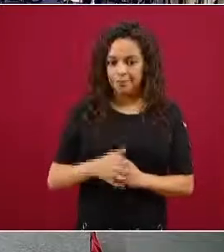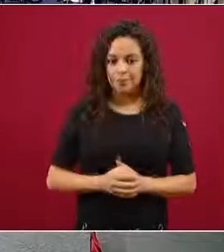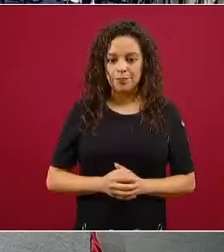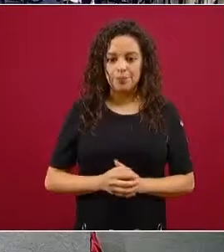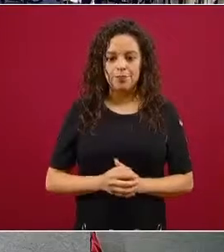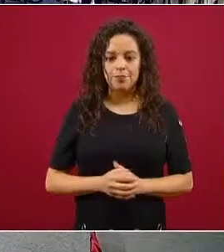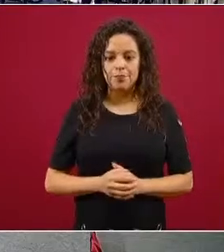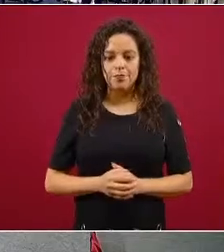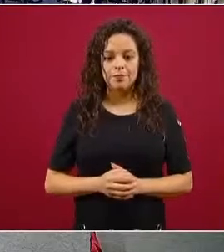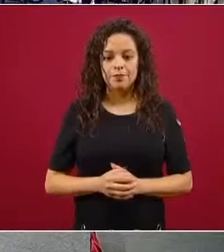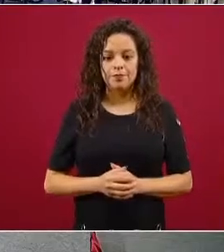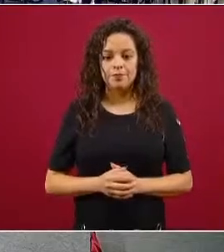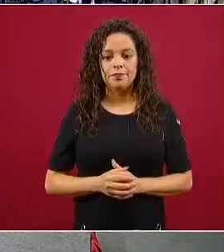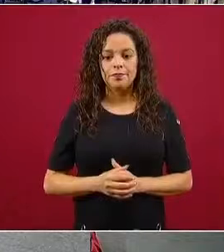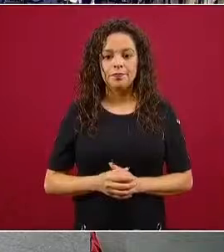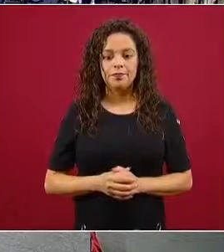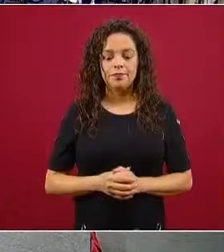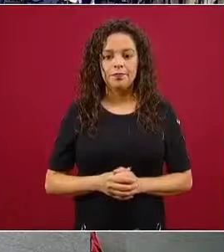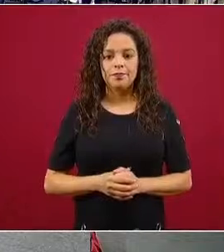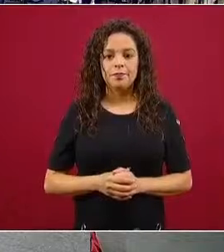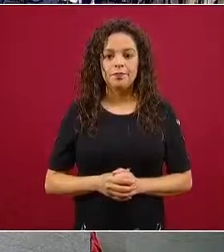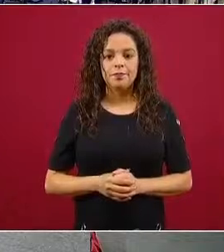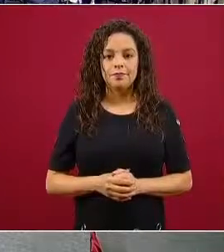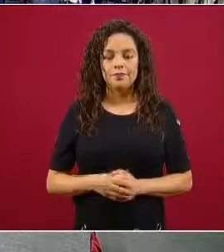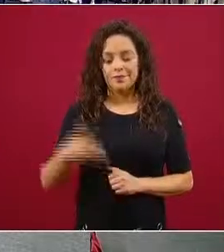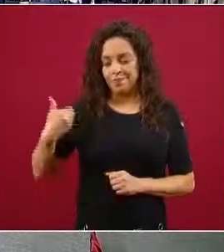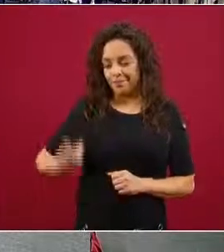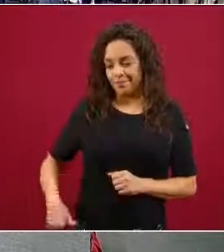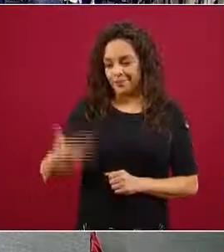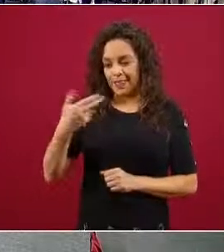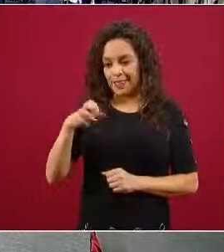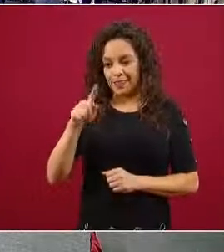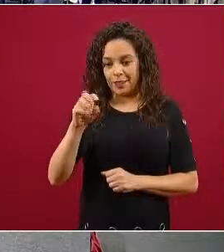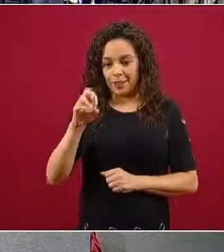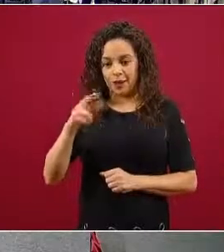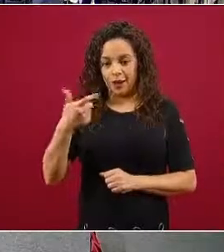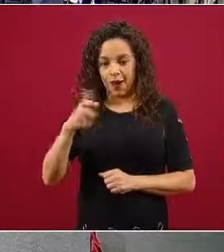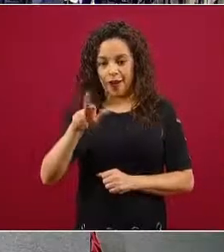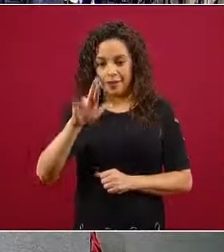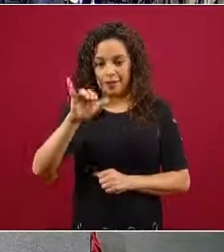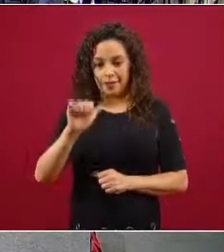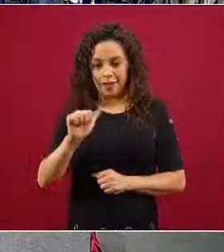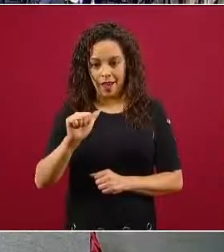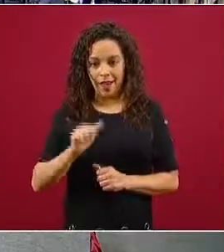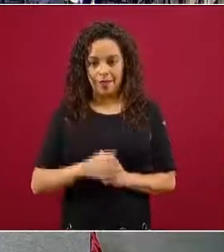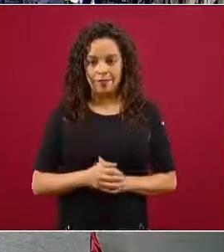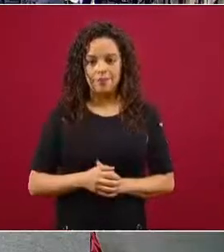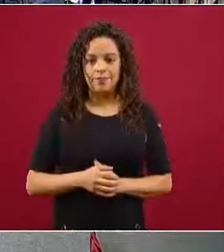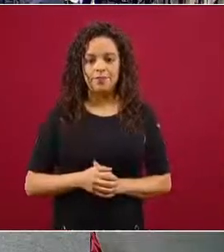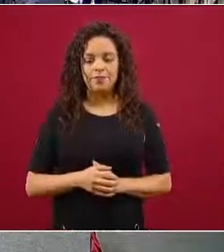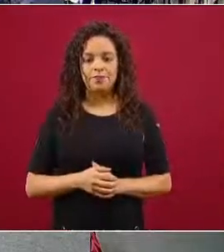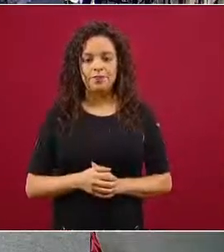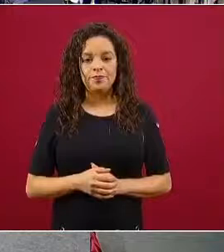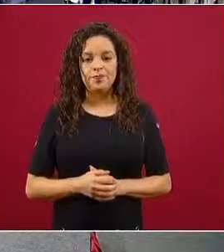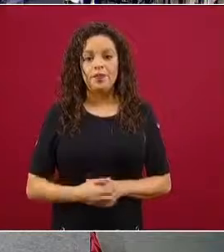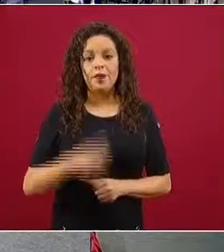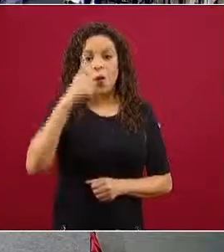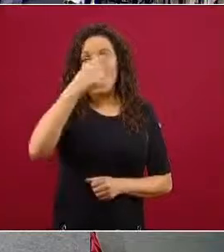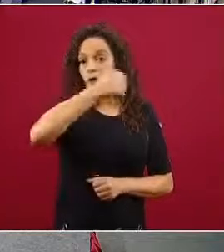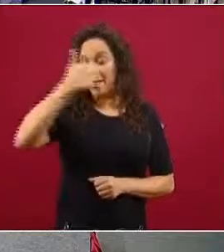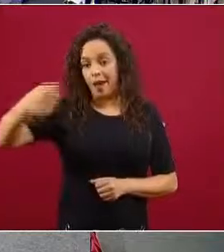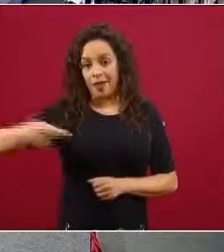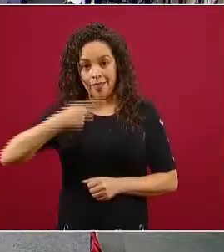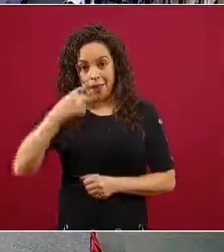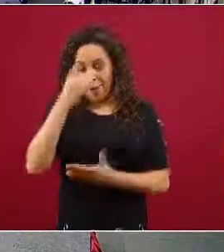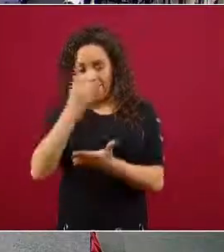sí era yo. Está bien. Muy bien. Héctor García, de Diario Basta y Grupo Más Cantón. una pregunta por cada Una uno, pregunta, si no, perfecto. no da tiempo de los Desde demás. el punto de vista de